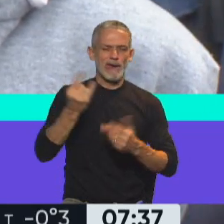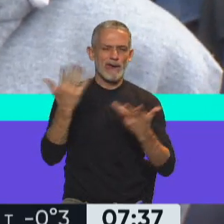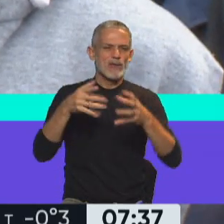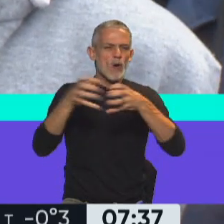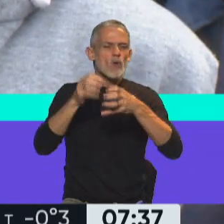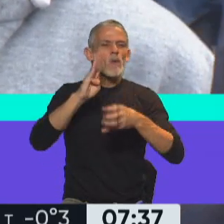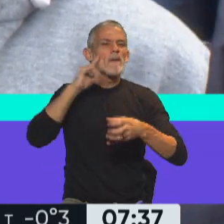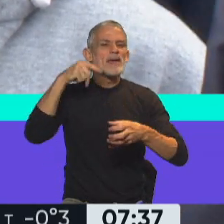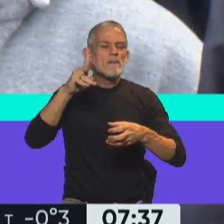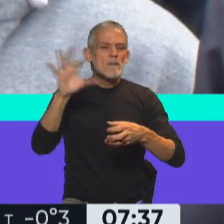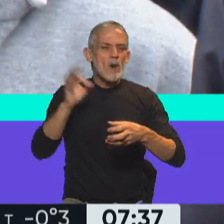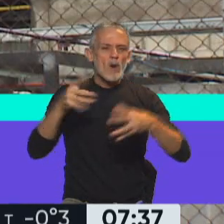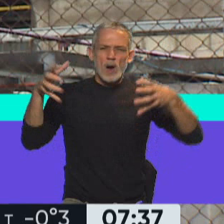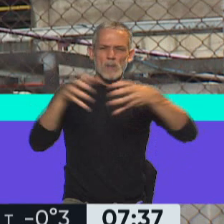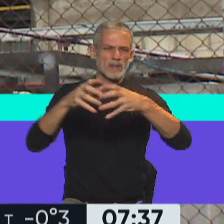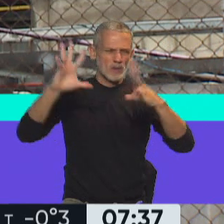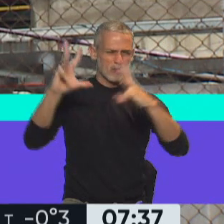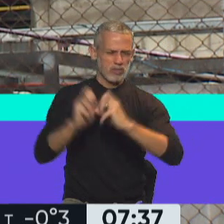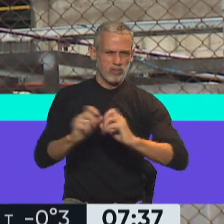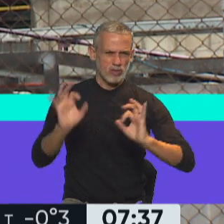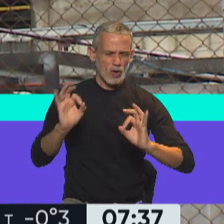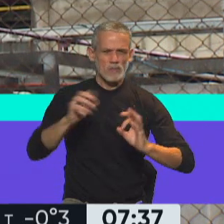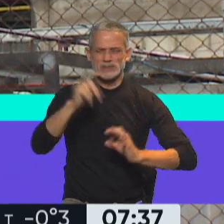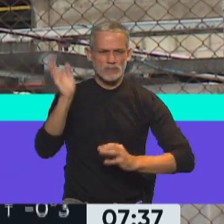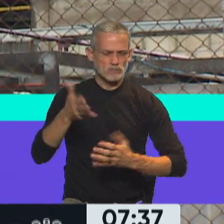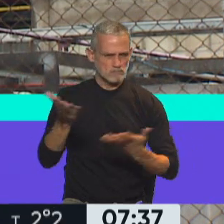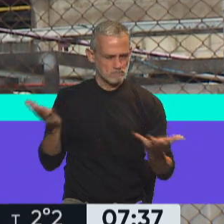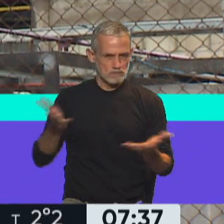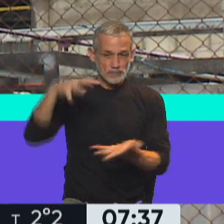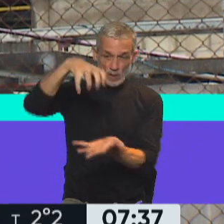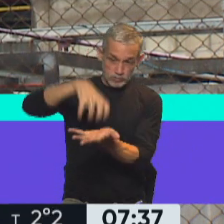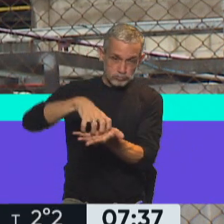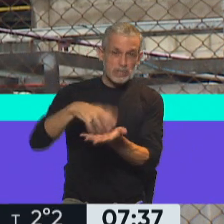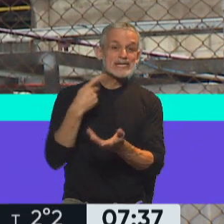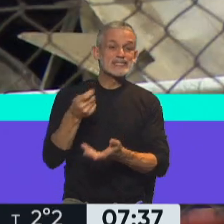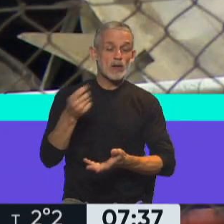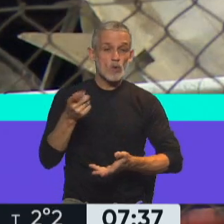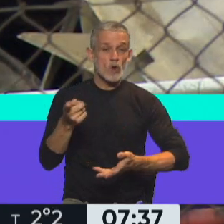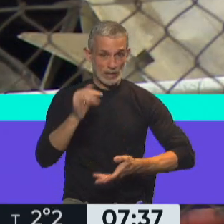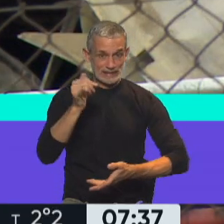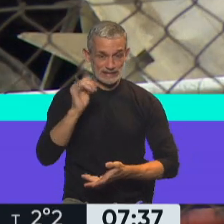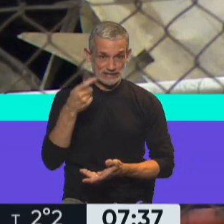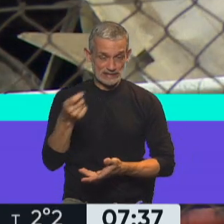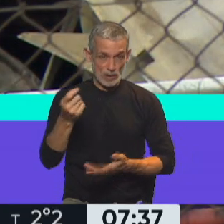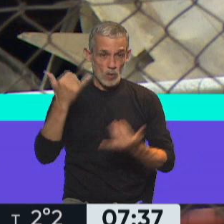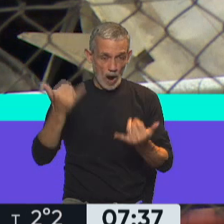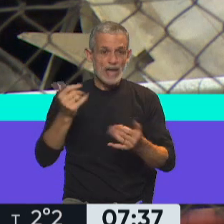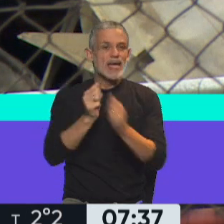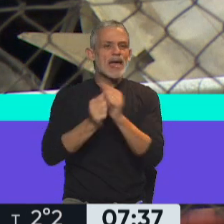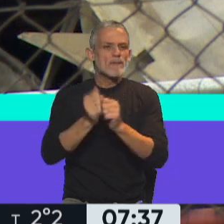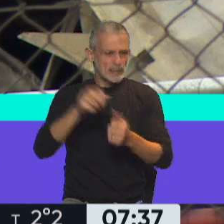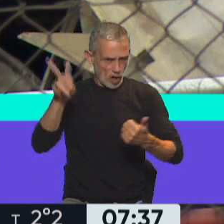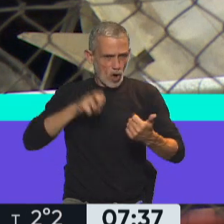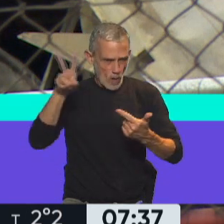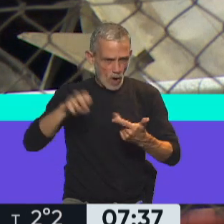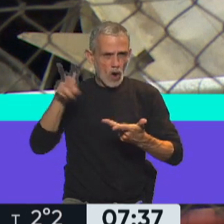grupo Bimbo de que esta planta está totalmente destruida. ¿La planta tenía seguro? Sí, tenía seguro y la empresa está cobrando